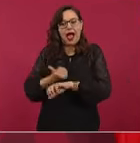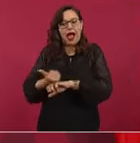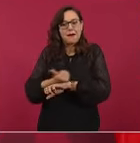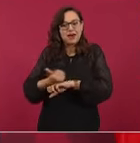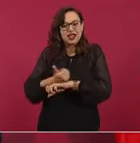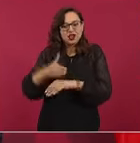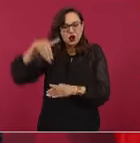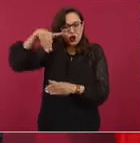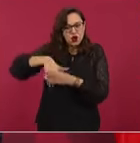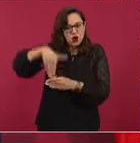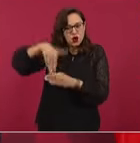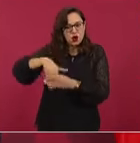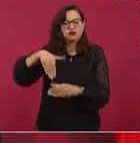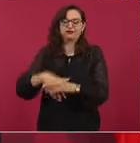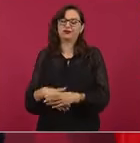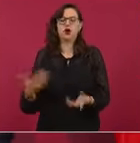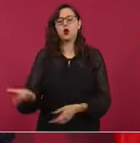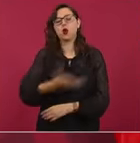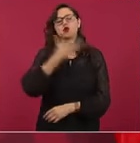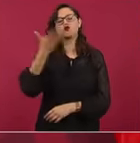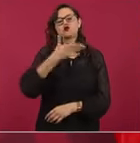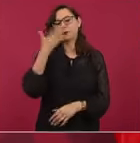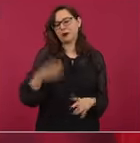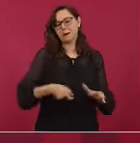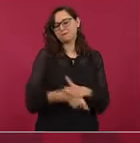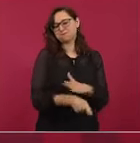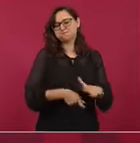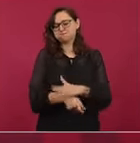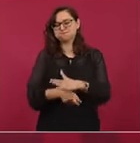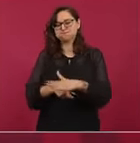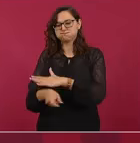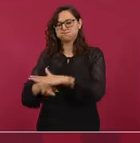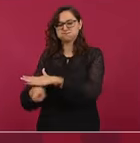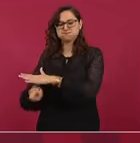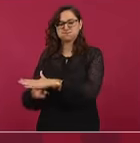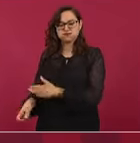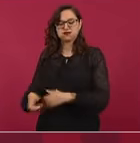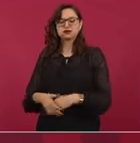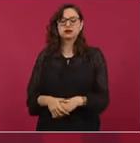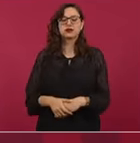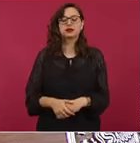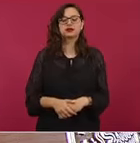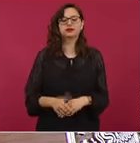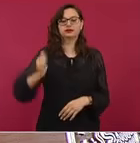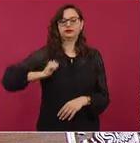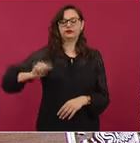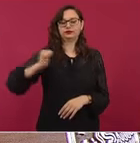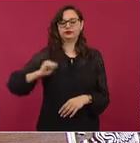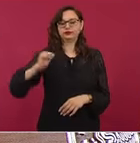de la época del chayote? Porque ahora ya está más sofisticado.